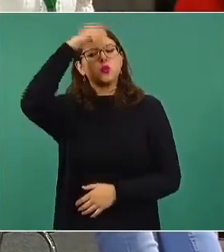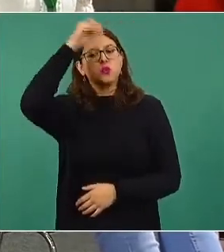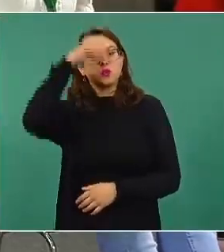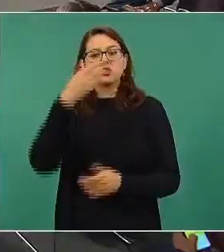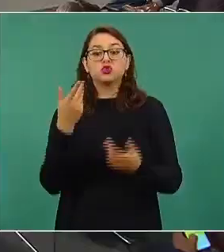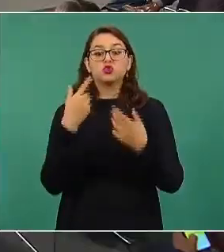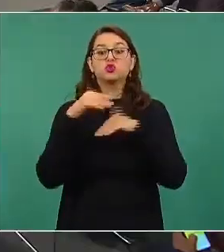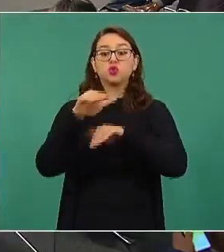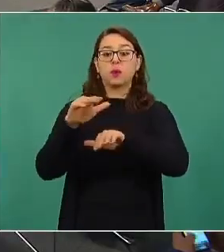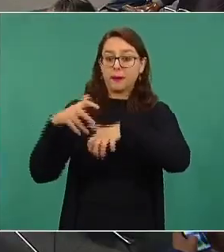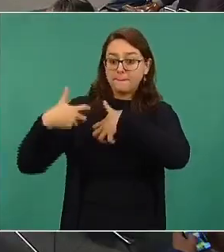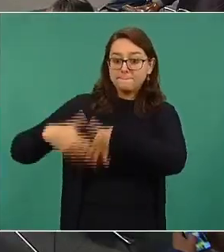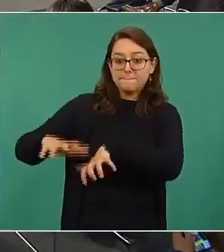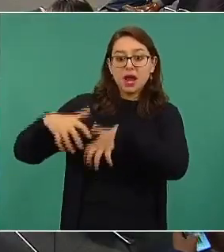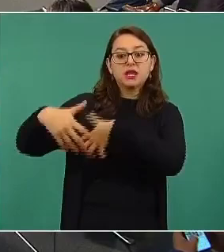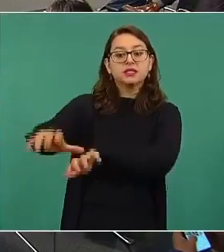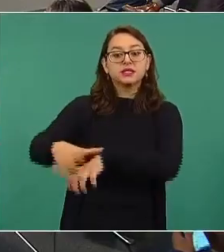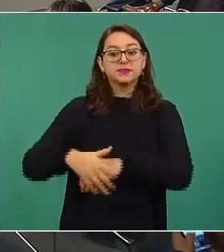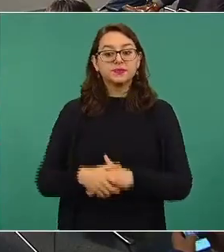marcha. Pues